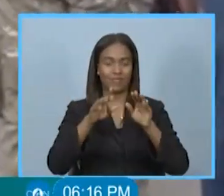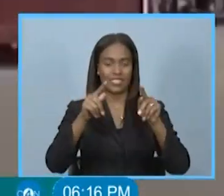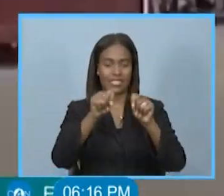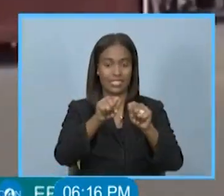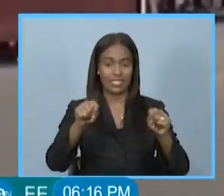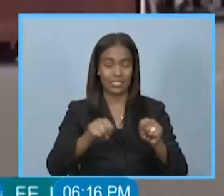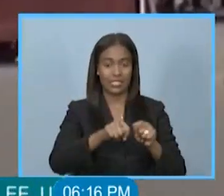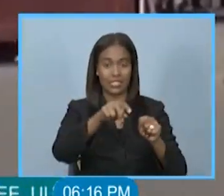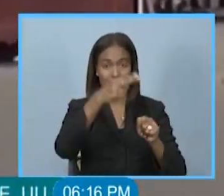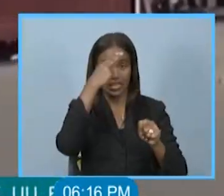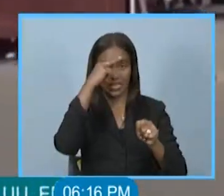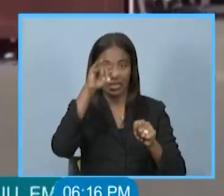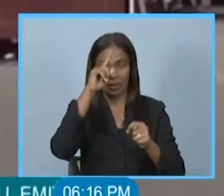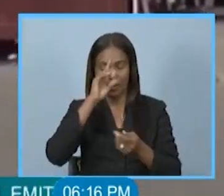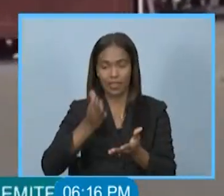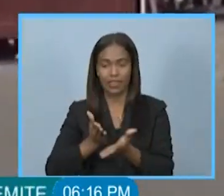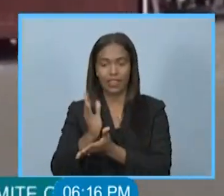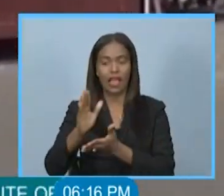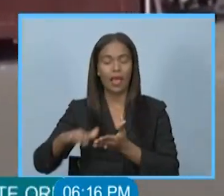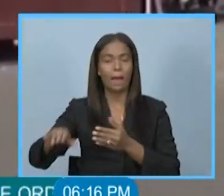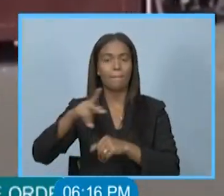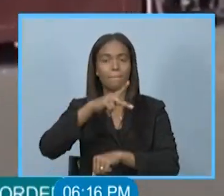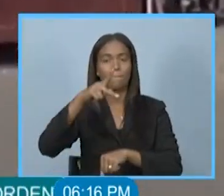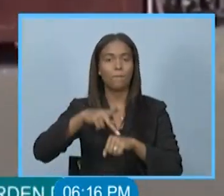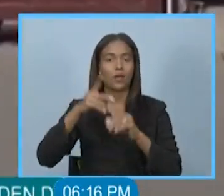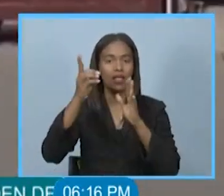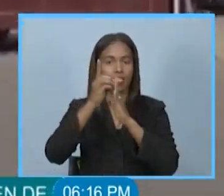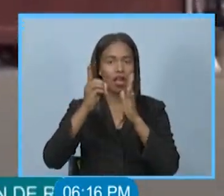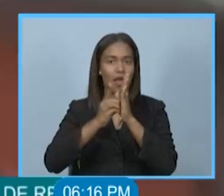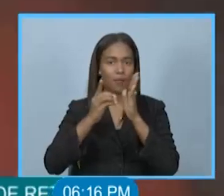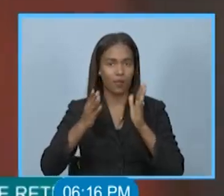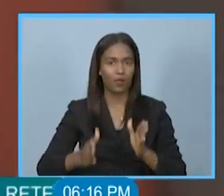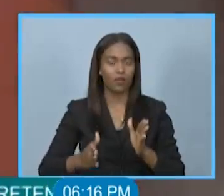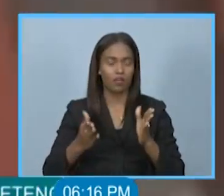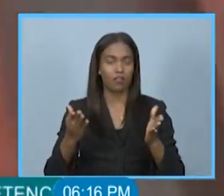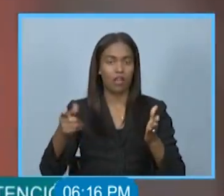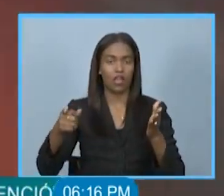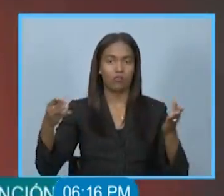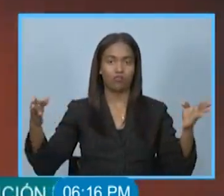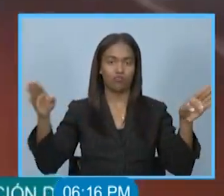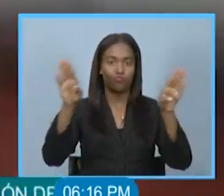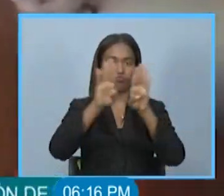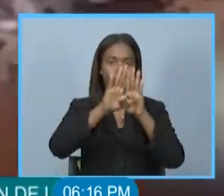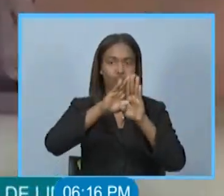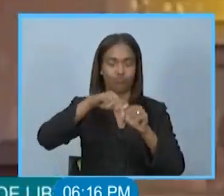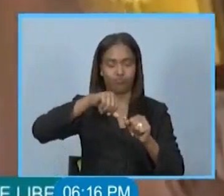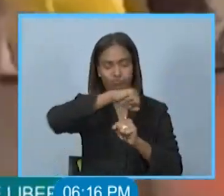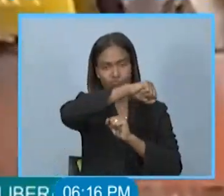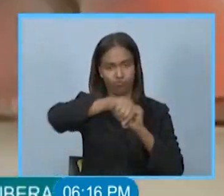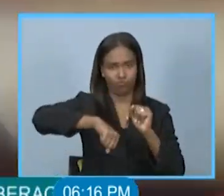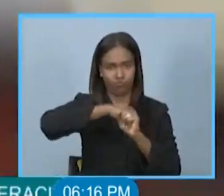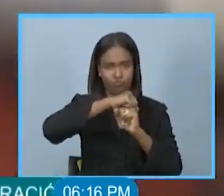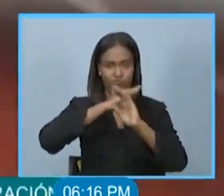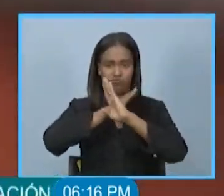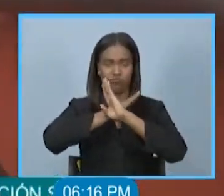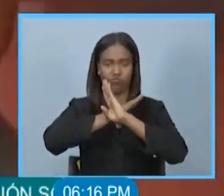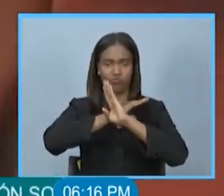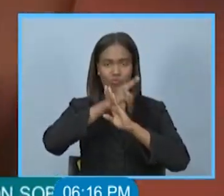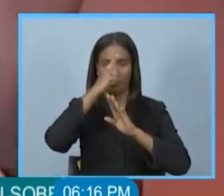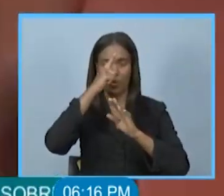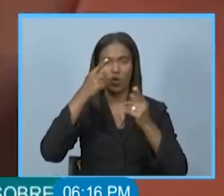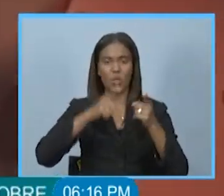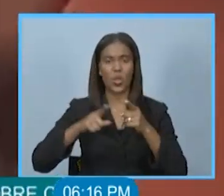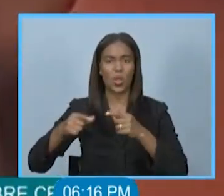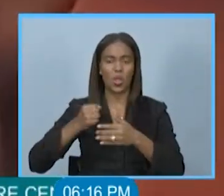haitiano que da acceso a la zona fronteriza por dajabón han soldado la puerta con tubos en repudio a las deportaciones